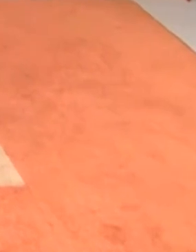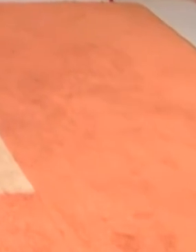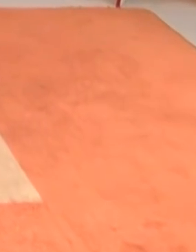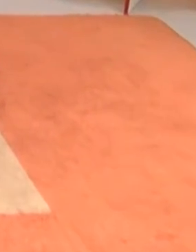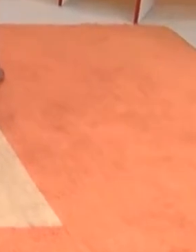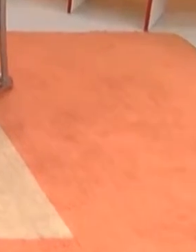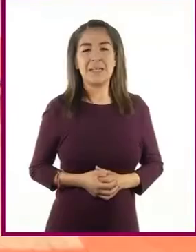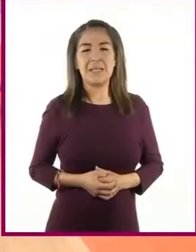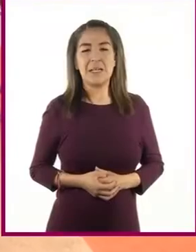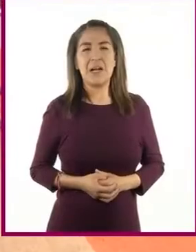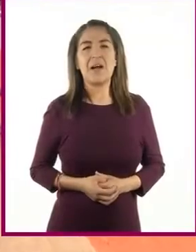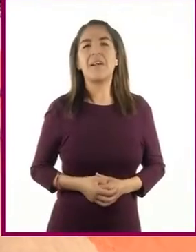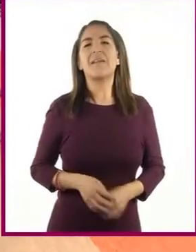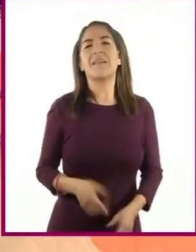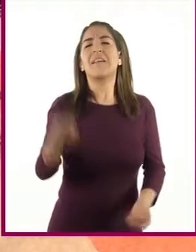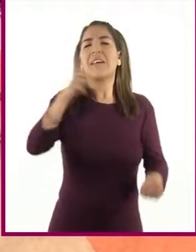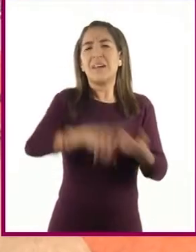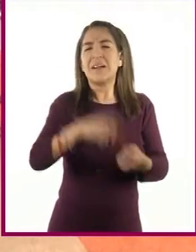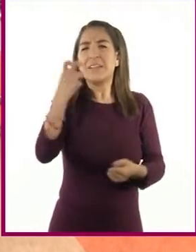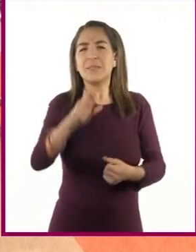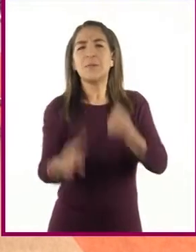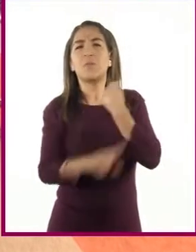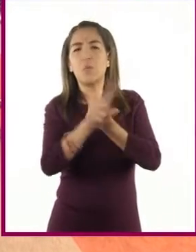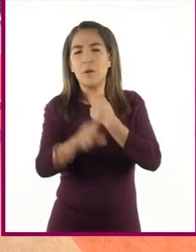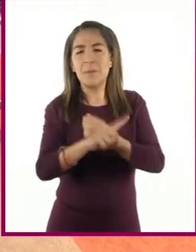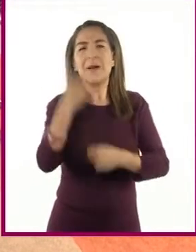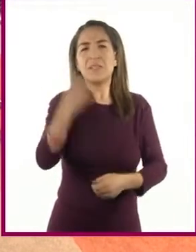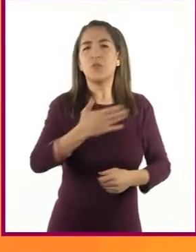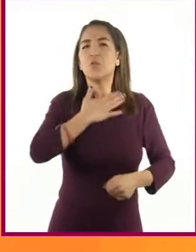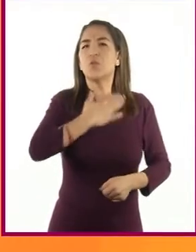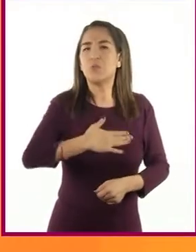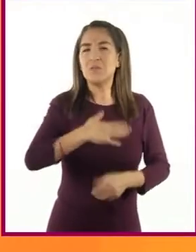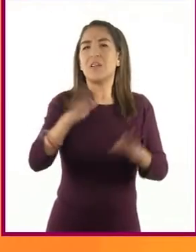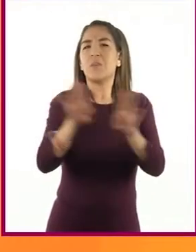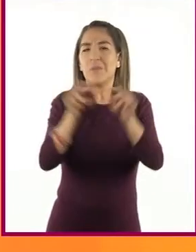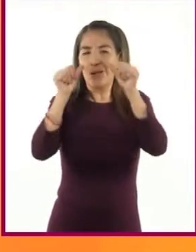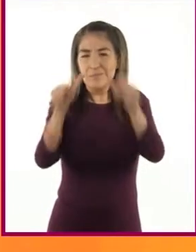¿A quiénes afecta la falta de acceso a la justicia?